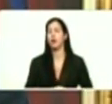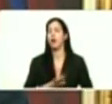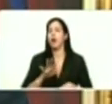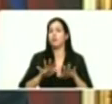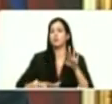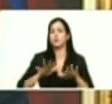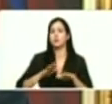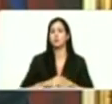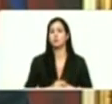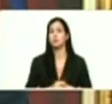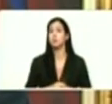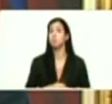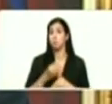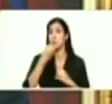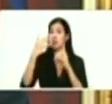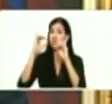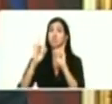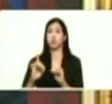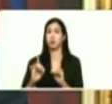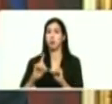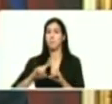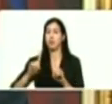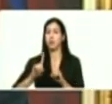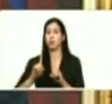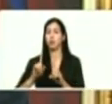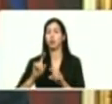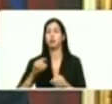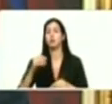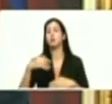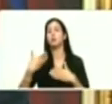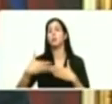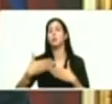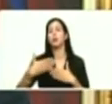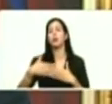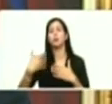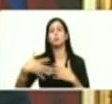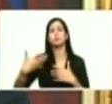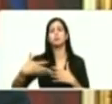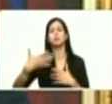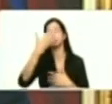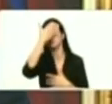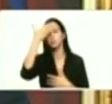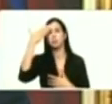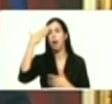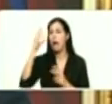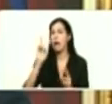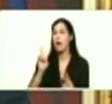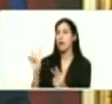acciones y volteamos para allá mucho tiempo y cuando volteamos para acá